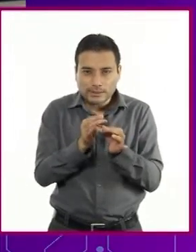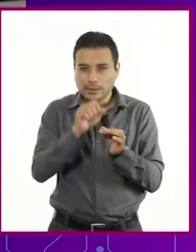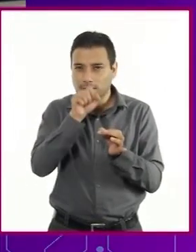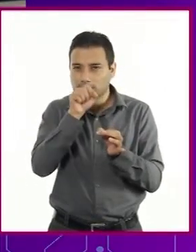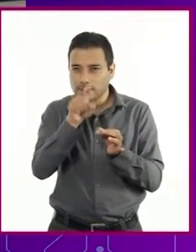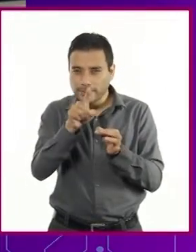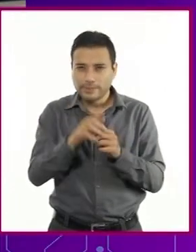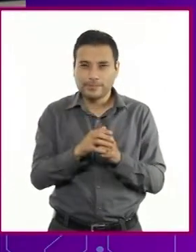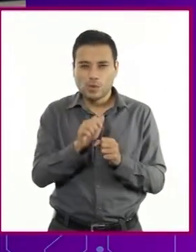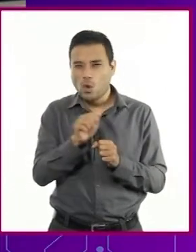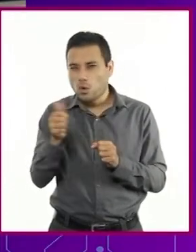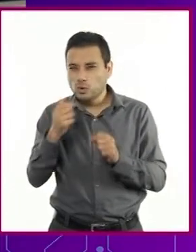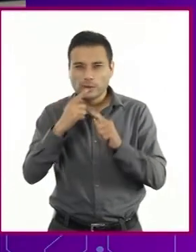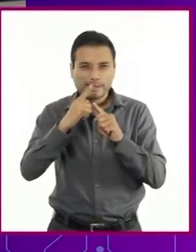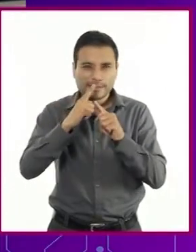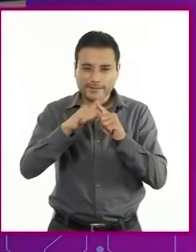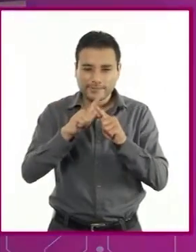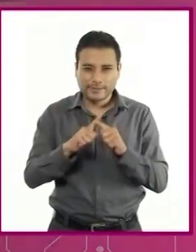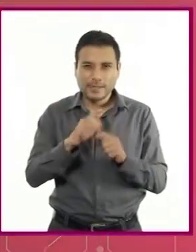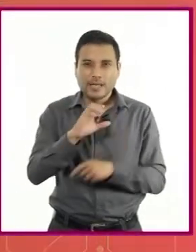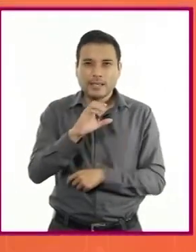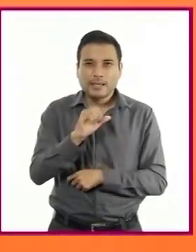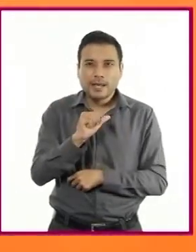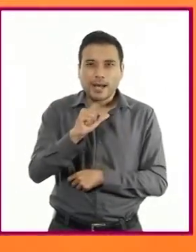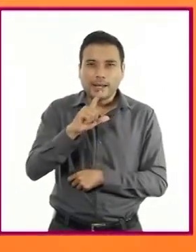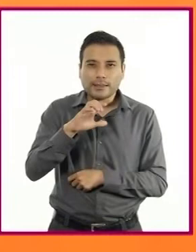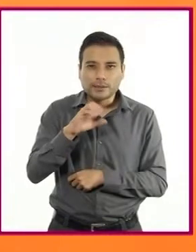demás componentes calcificados.